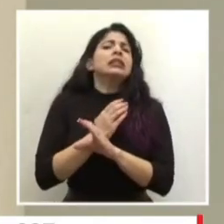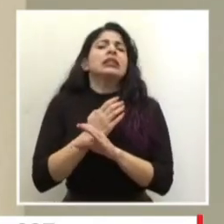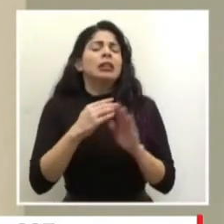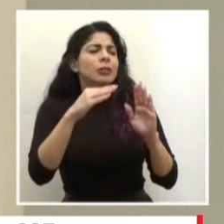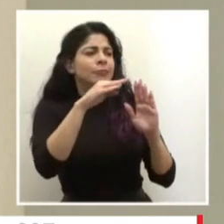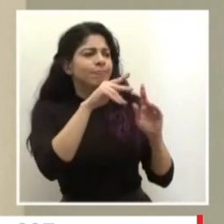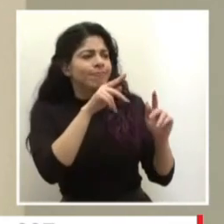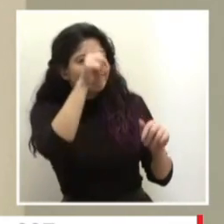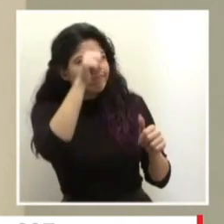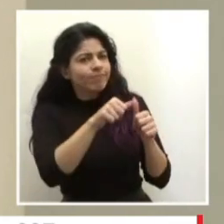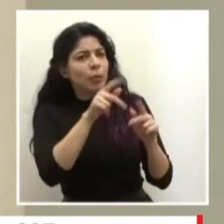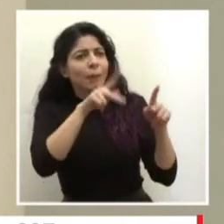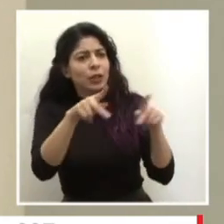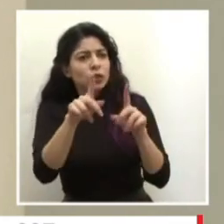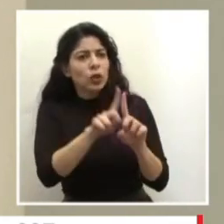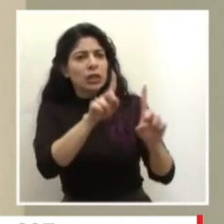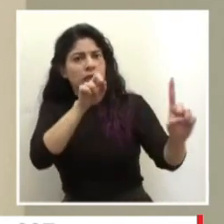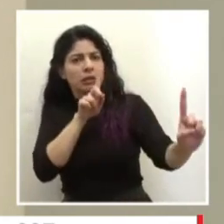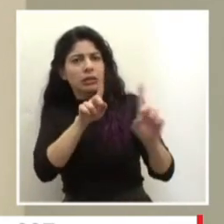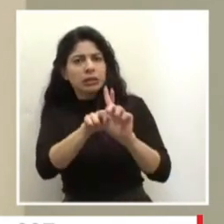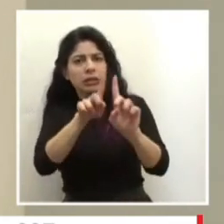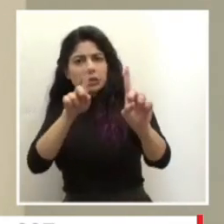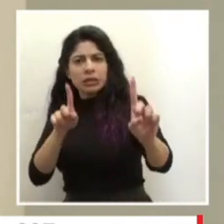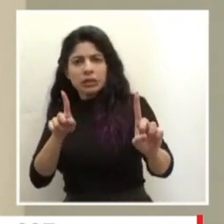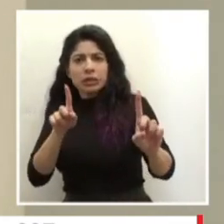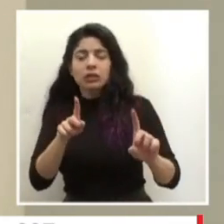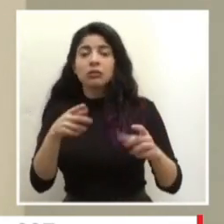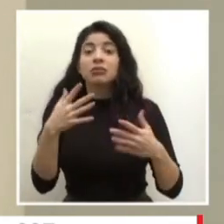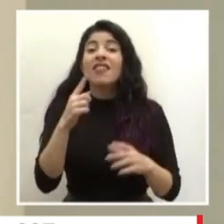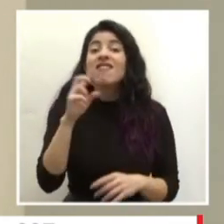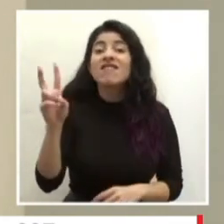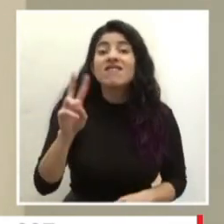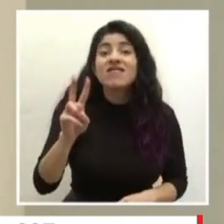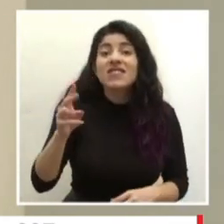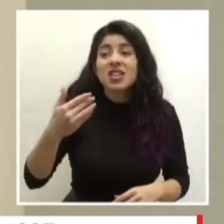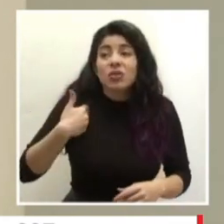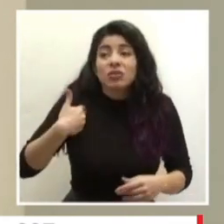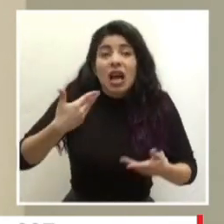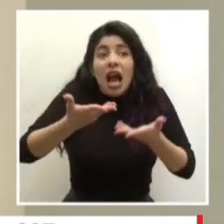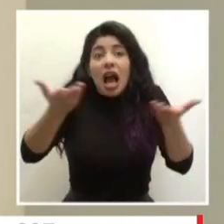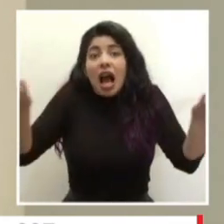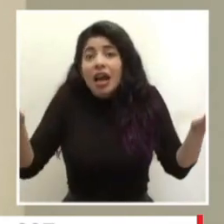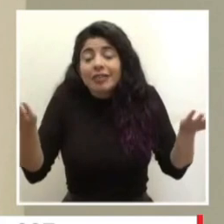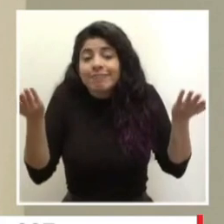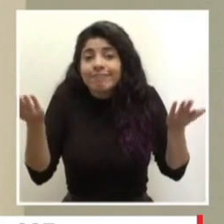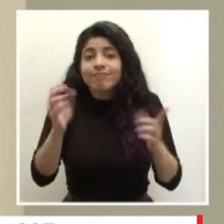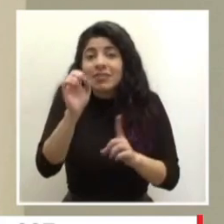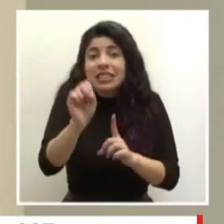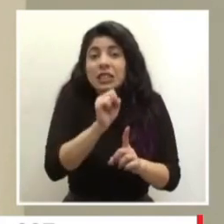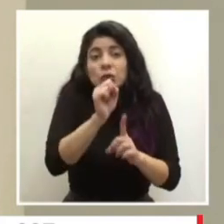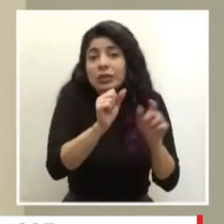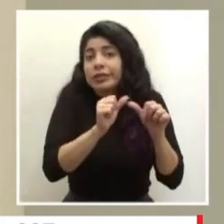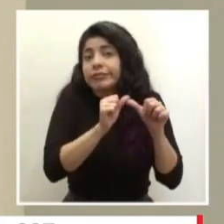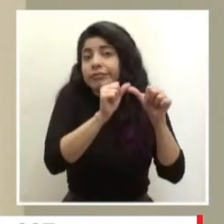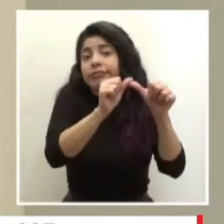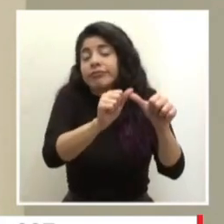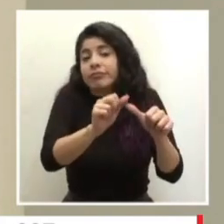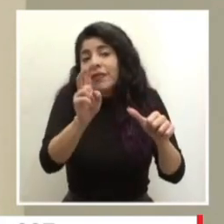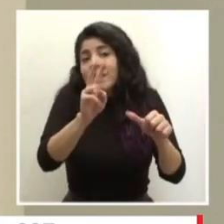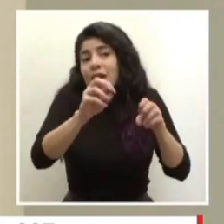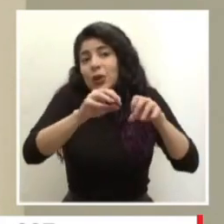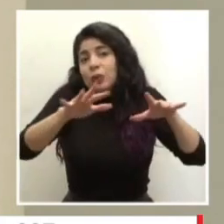medidas de distanciamiento, que al final indicamos que el virus está presente, es una situación que va a continuar